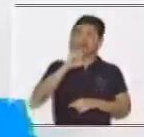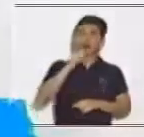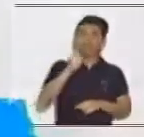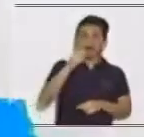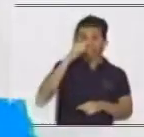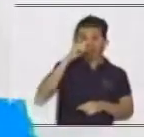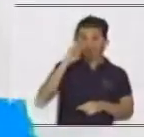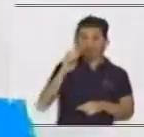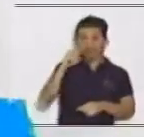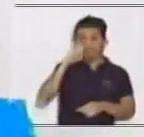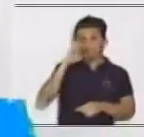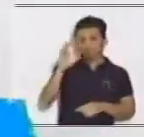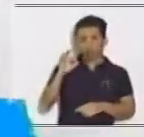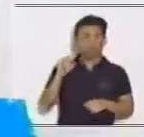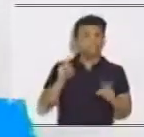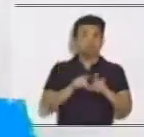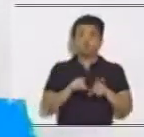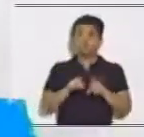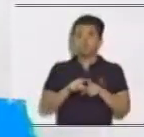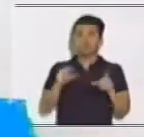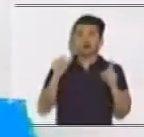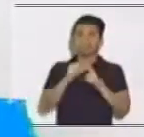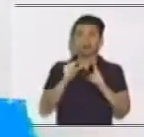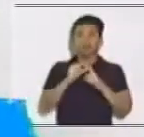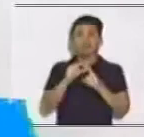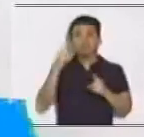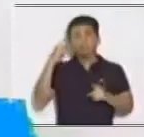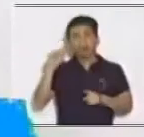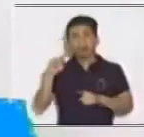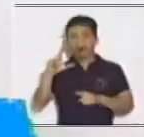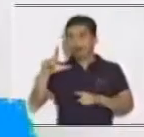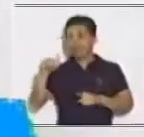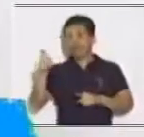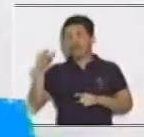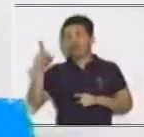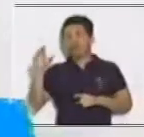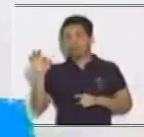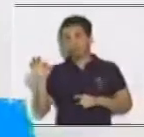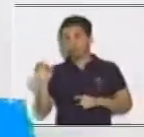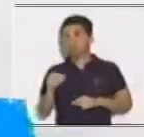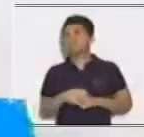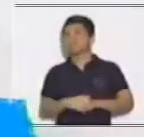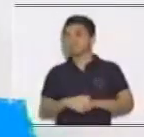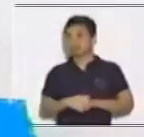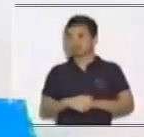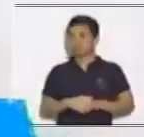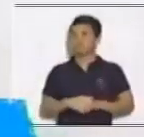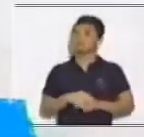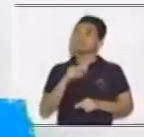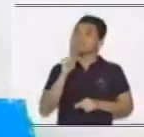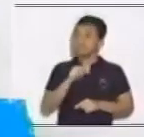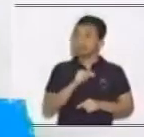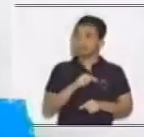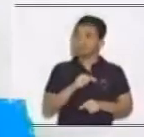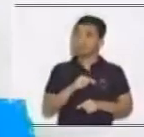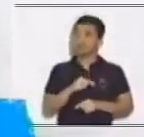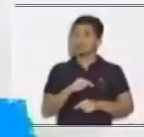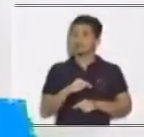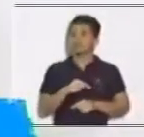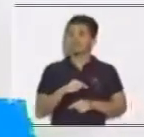la palabra que se usaba antiguamente. Cateto significa lado. Pero de los tres lados de un triángulo de este